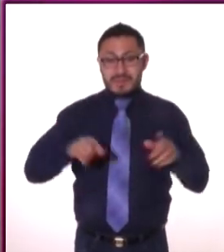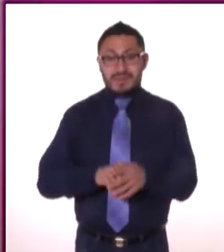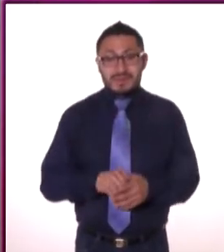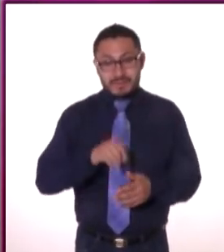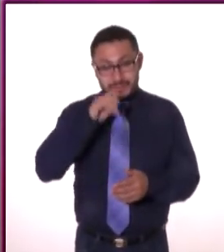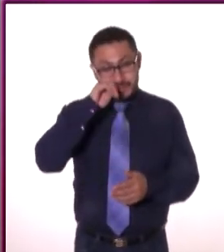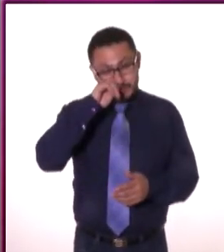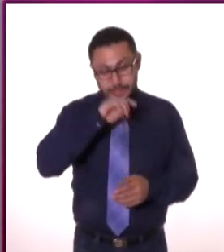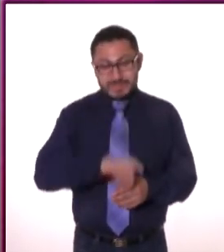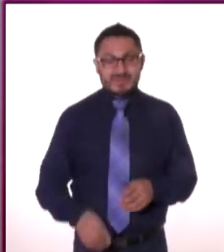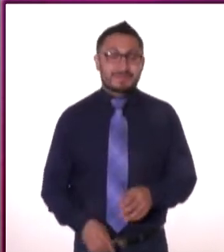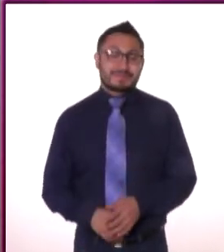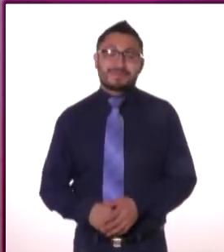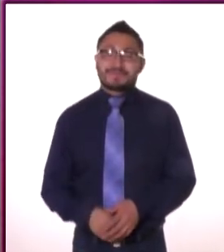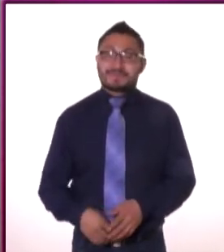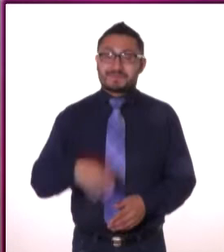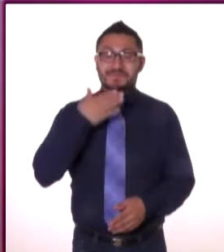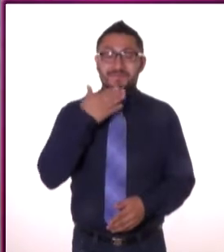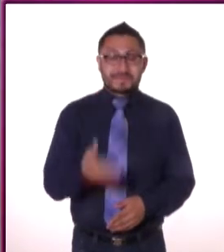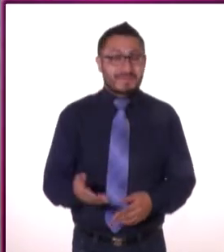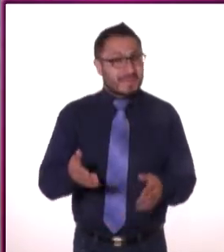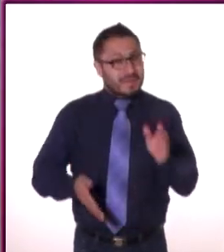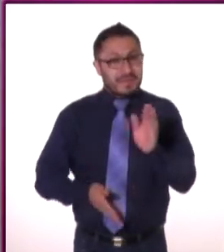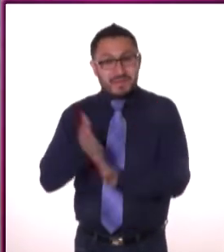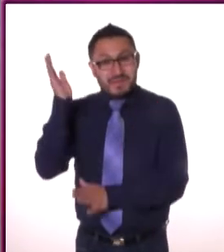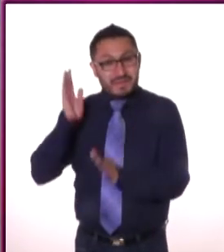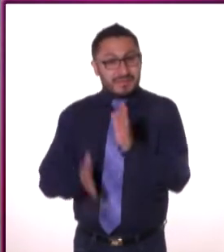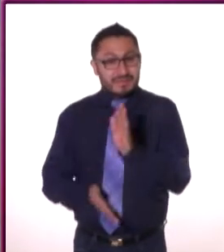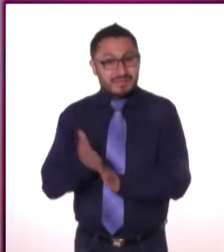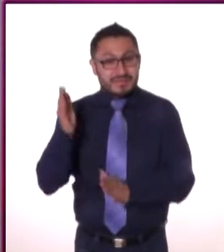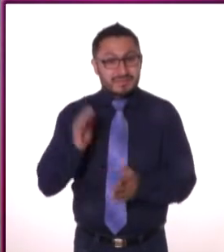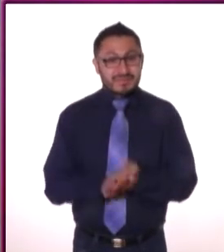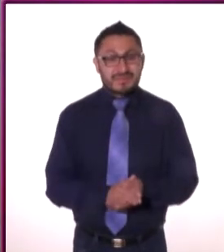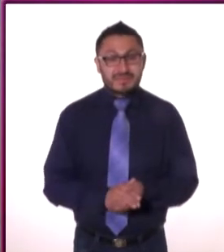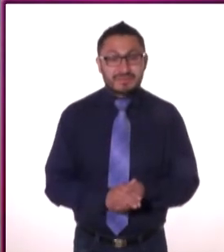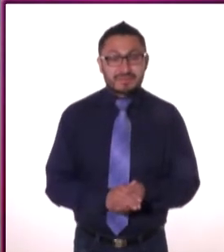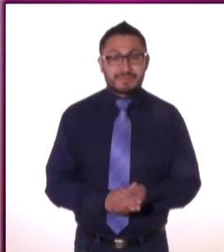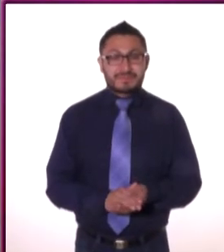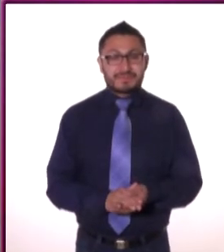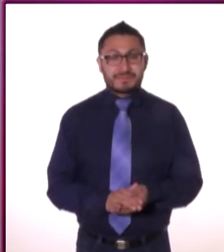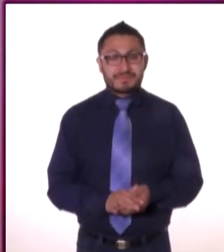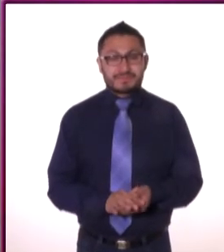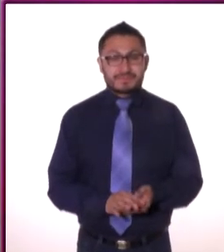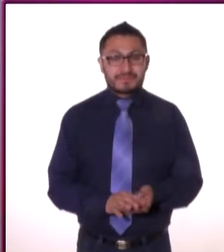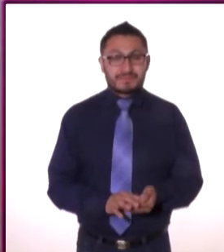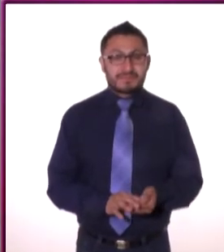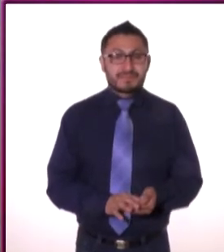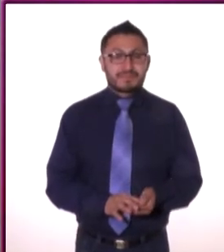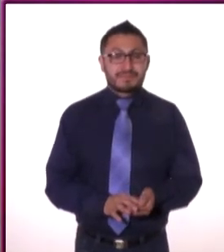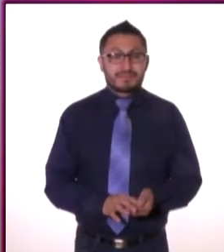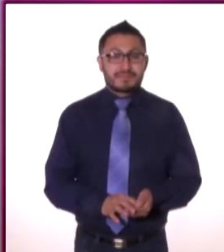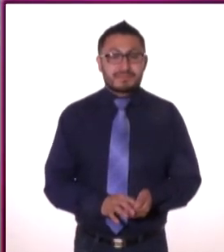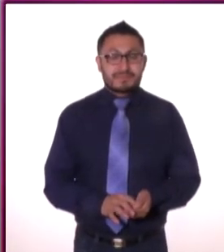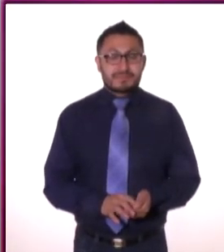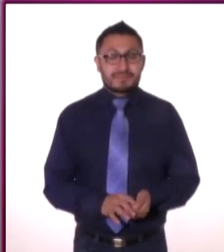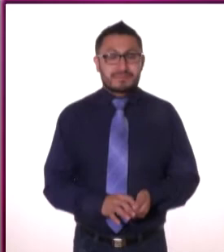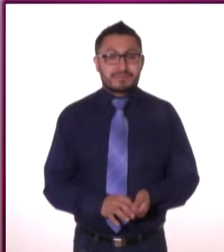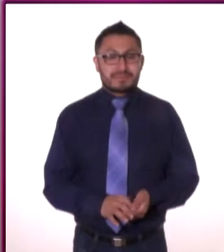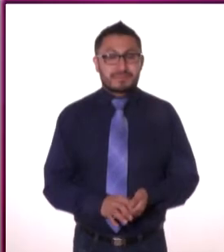Yes. Listo. Y prueba superada. Muy bien, vámonos, porque vamos a ver. Corre.